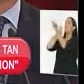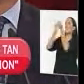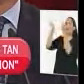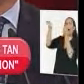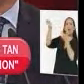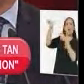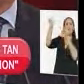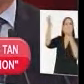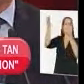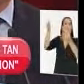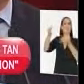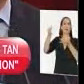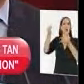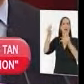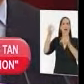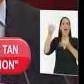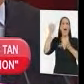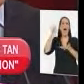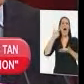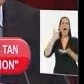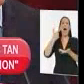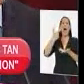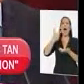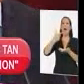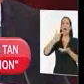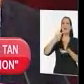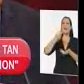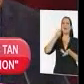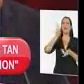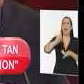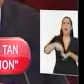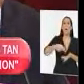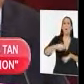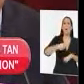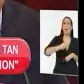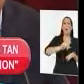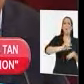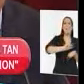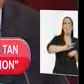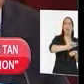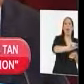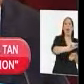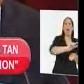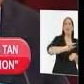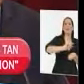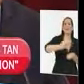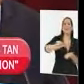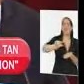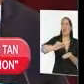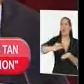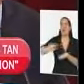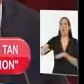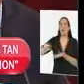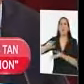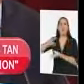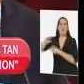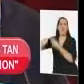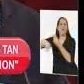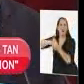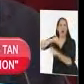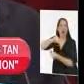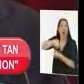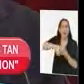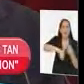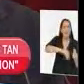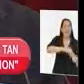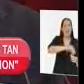igual, llegó un hombre muy respetable, pero que ni siquiera sabíamos que estaba en el equipo. Me dio la impresión que fue un conejo de la galera, ¿no? Nicolás Dujovne, decís,